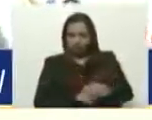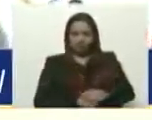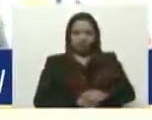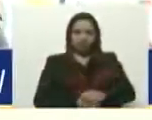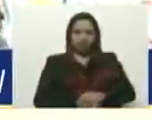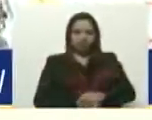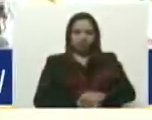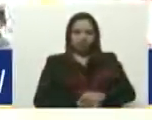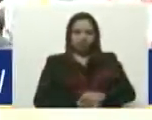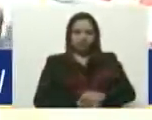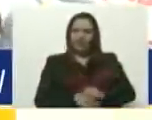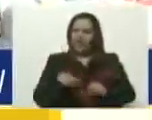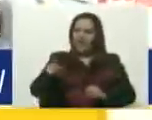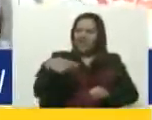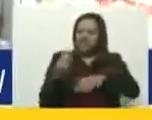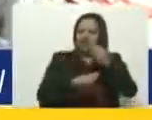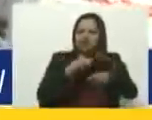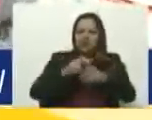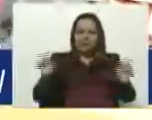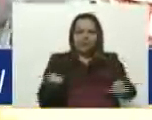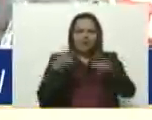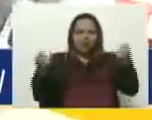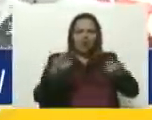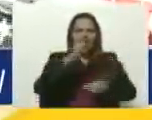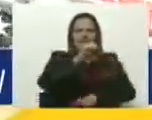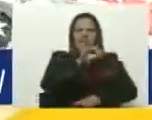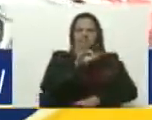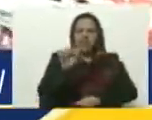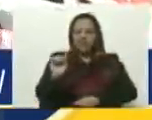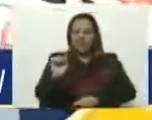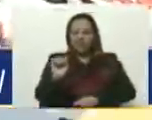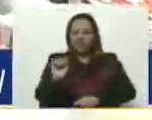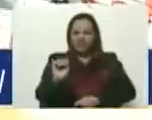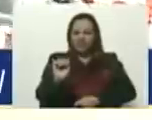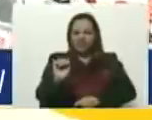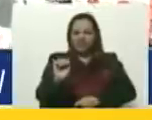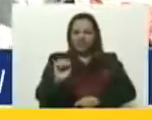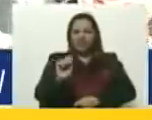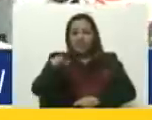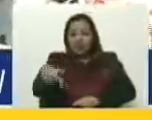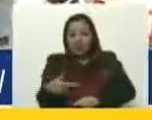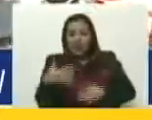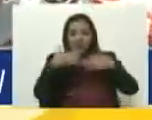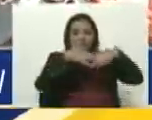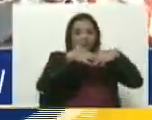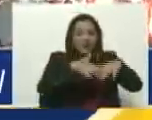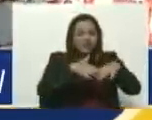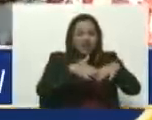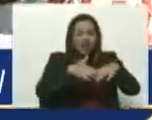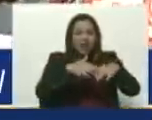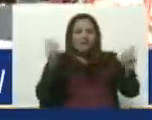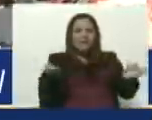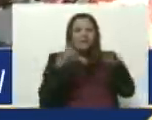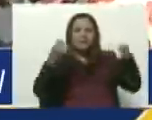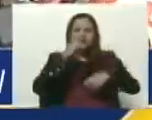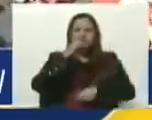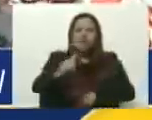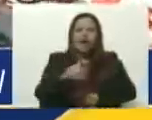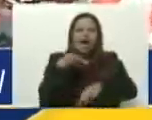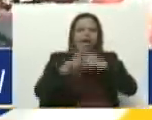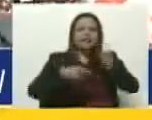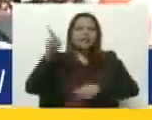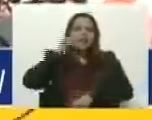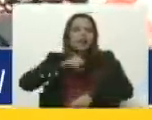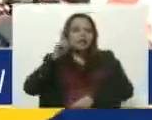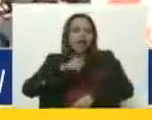para eso quedo efe pues para eso quedaron las grandes corporaciones para mentir para evitar que el